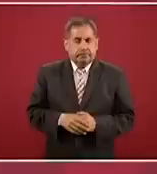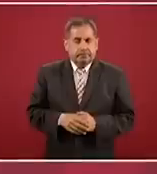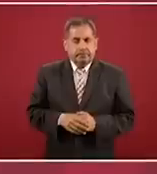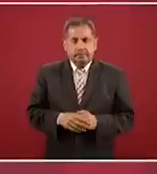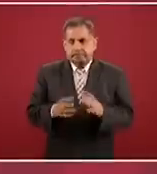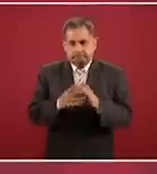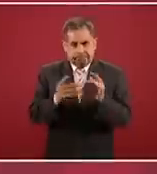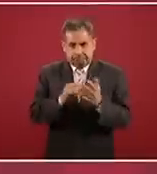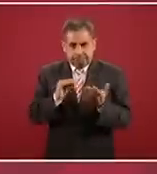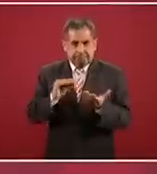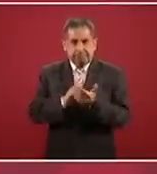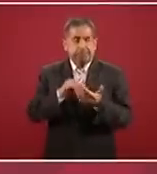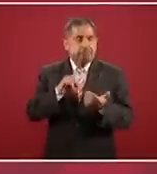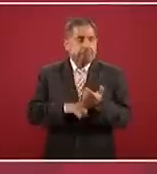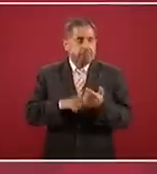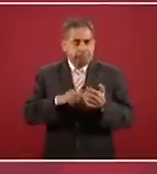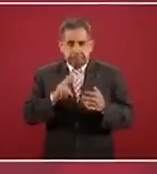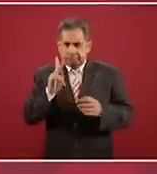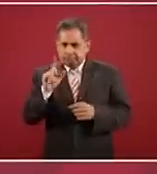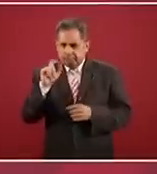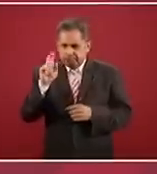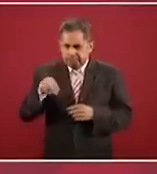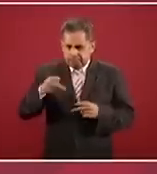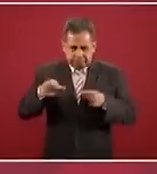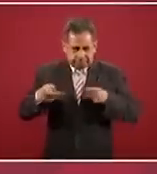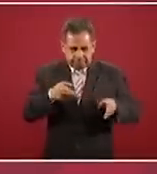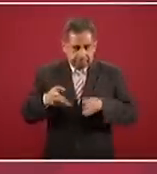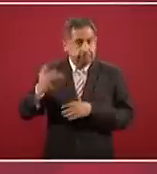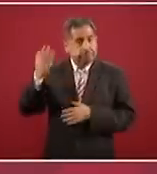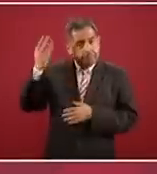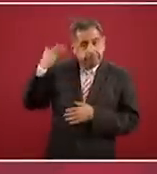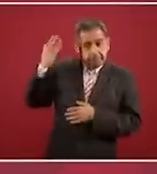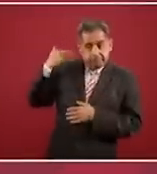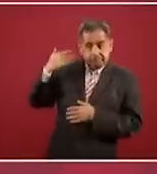se aplicó una estrategia